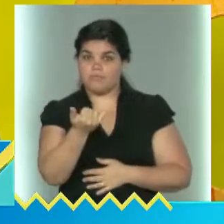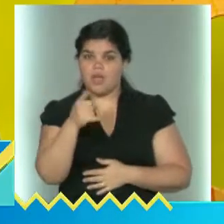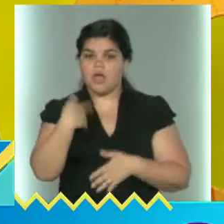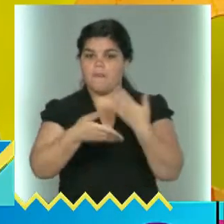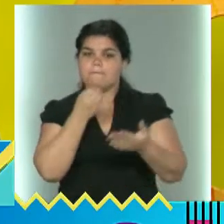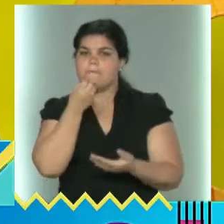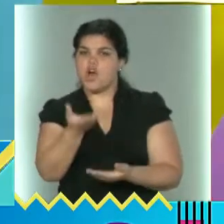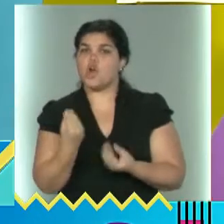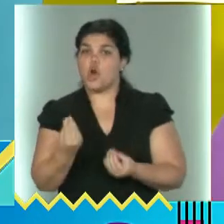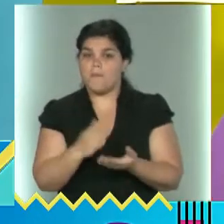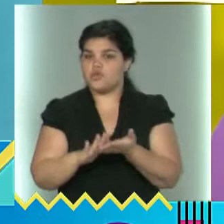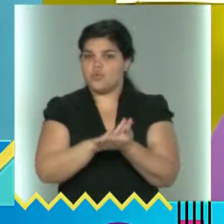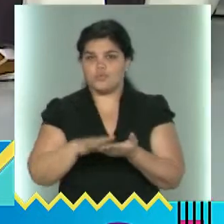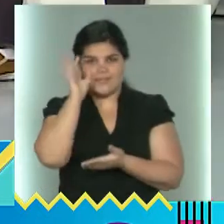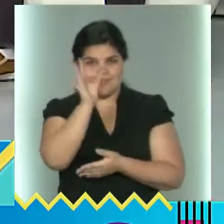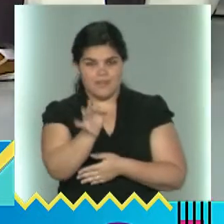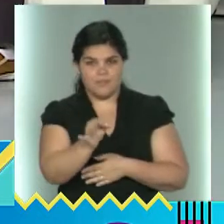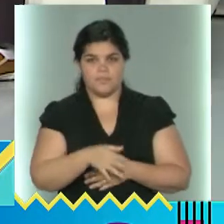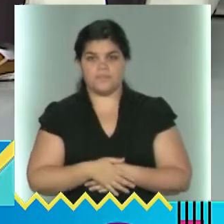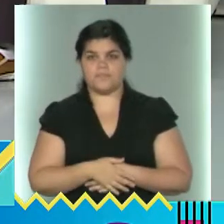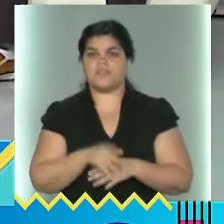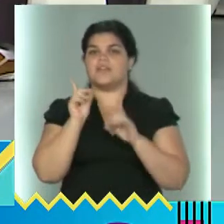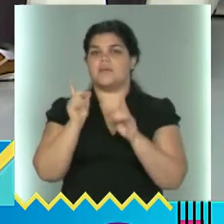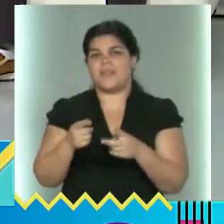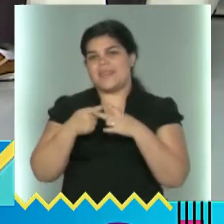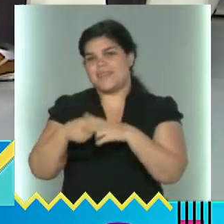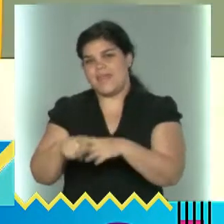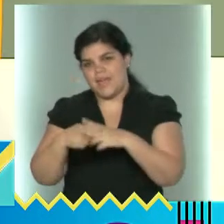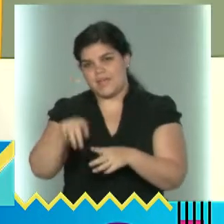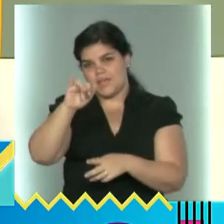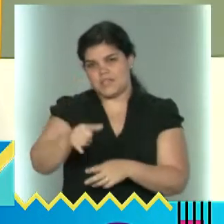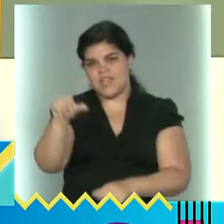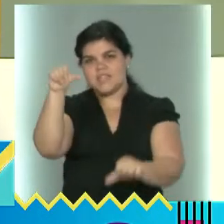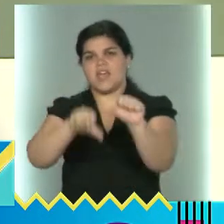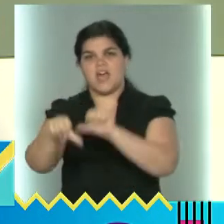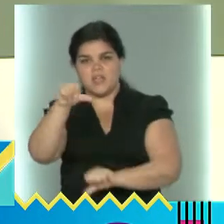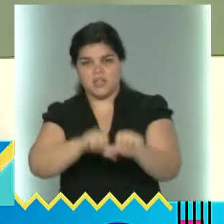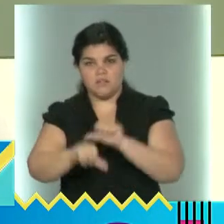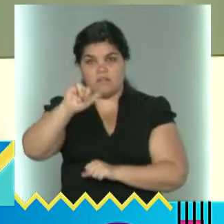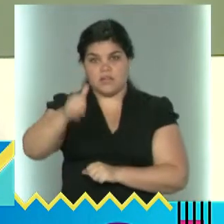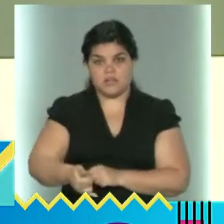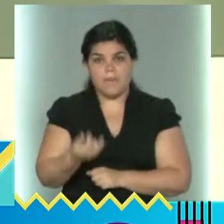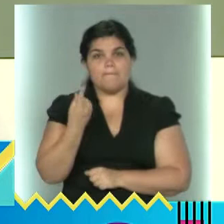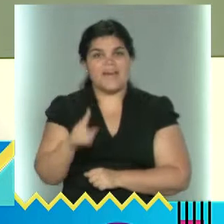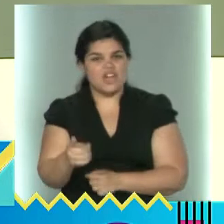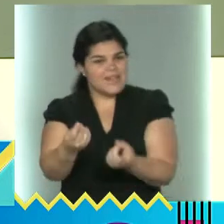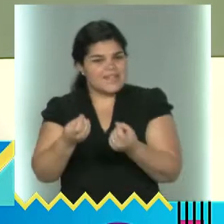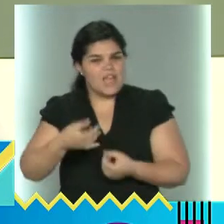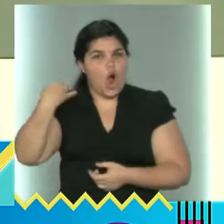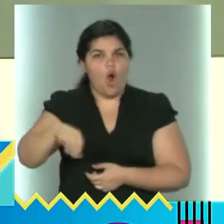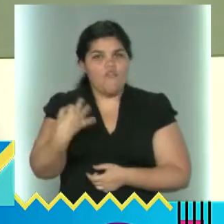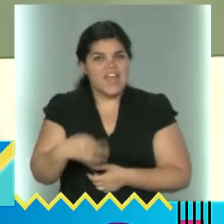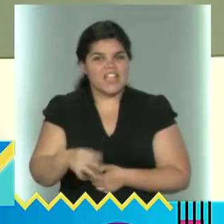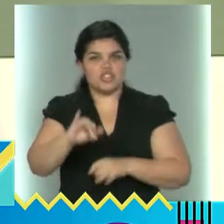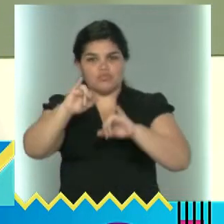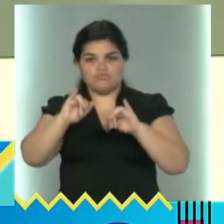mejorarlo. Bien, quizás por ahí para la parte técnica sí, la parte científica aporte lo suyo, pero no es necesario ser